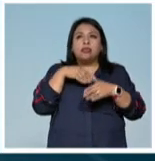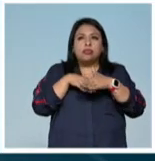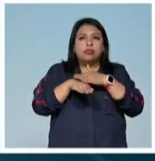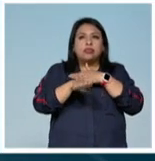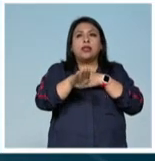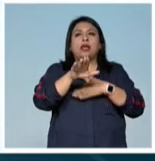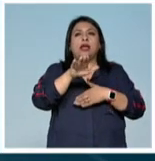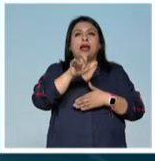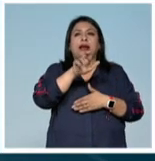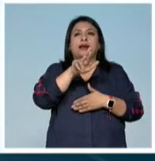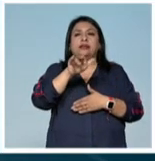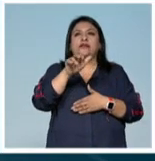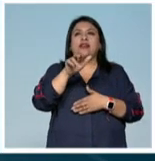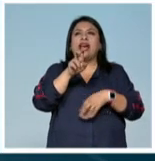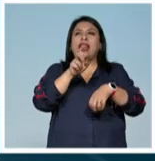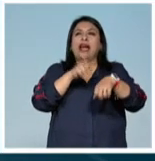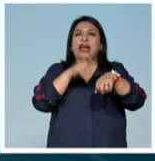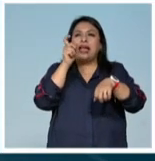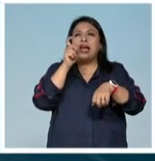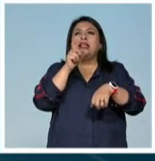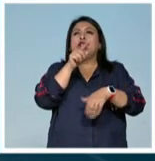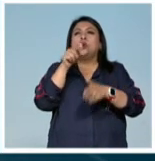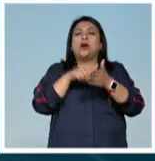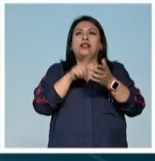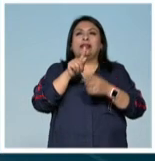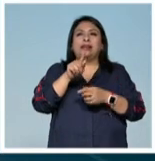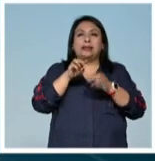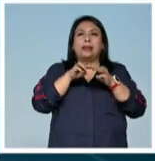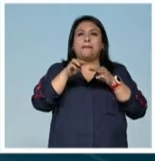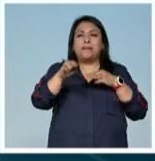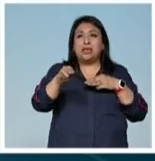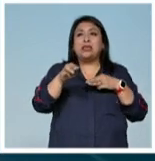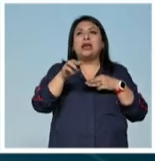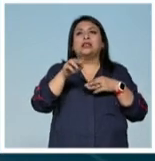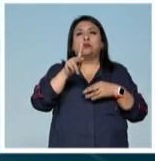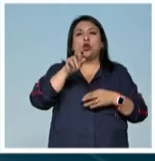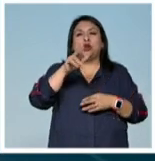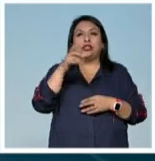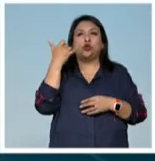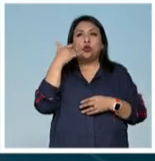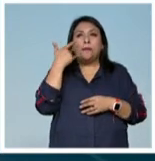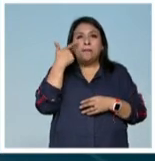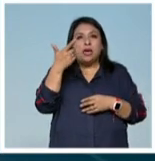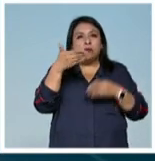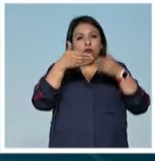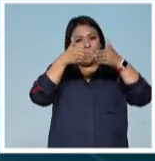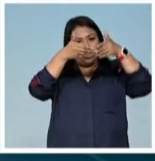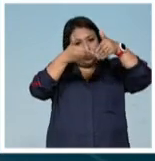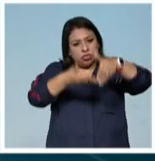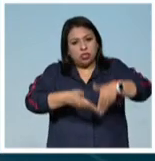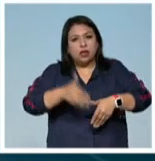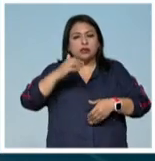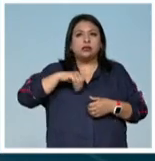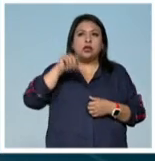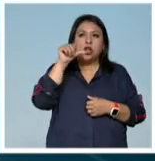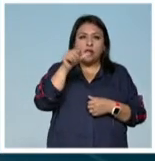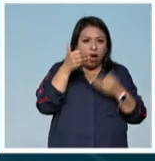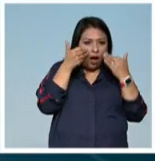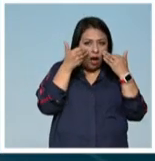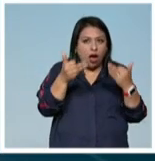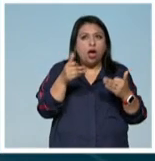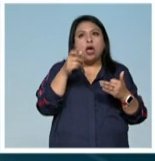arrecife Alacranes, localizado a 70 millas náuticas de Progreso, Yucatán, y sean testigos de los vestigios de barcos sumergidos desde el siglo XVI,